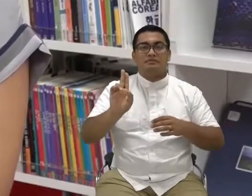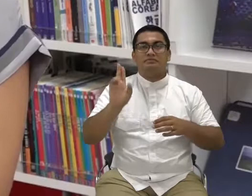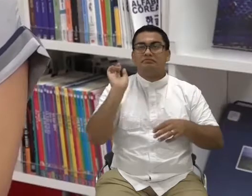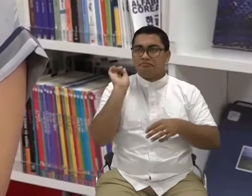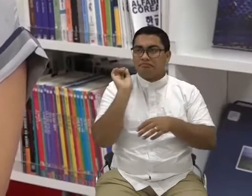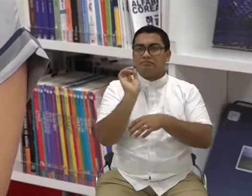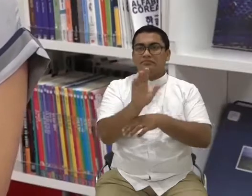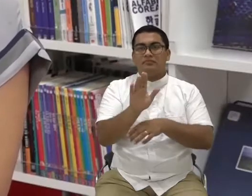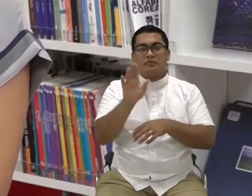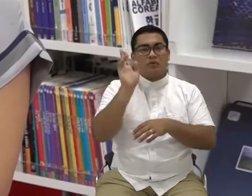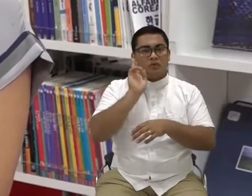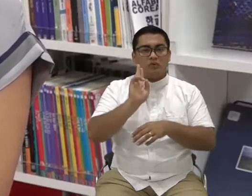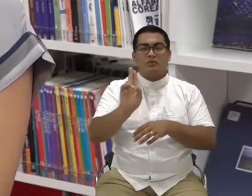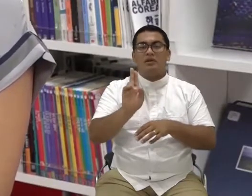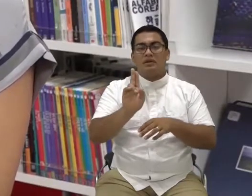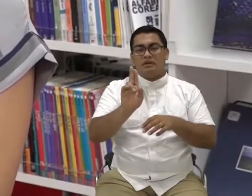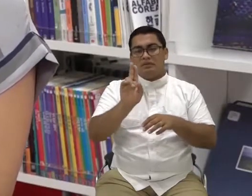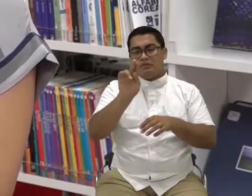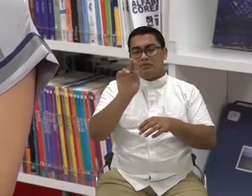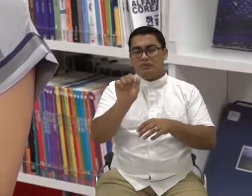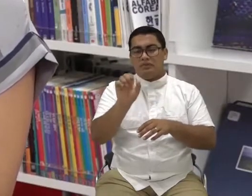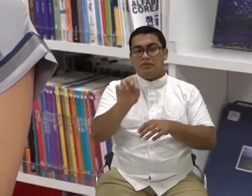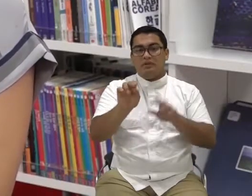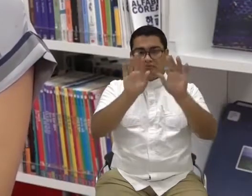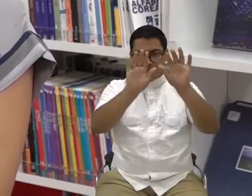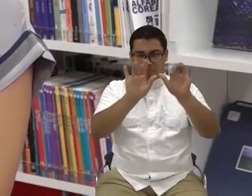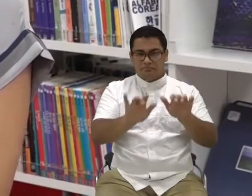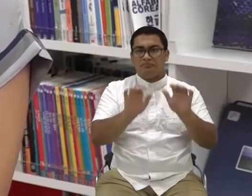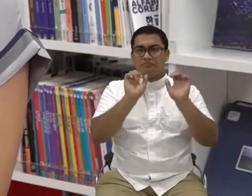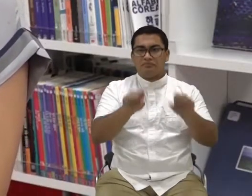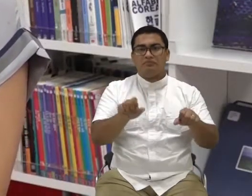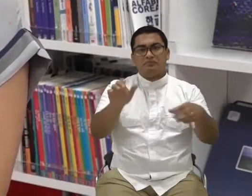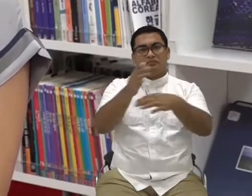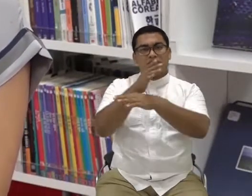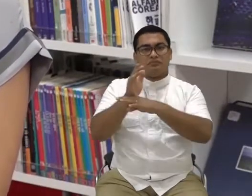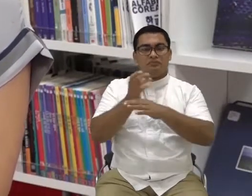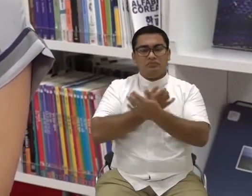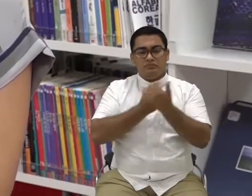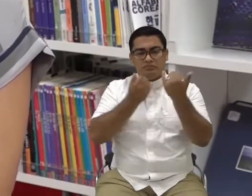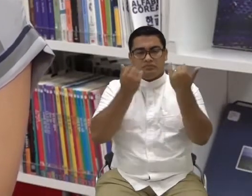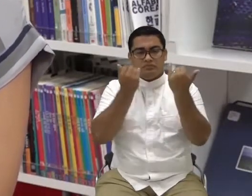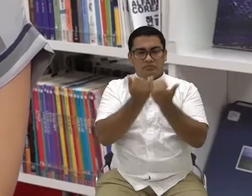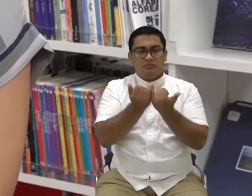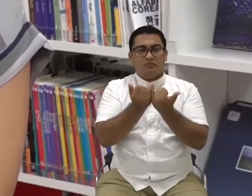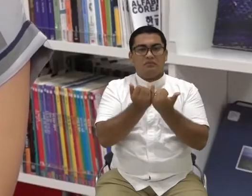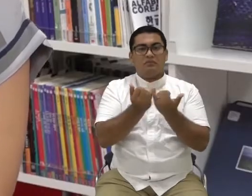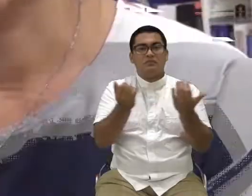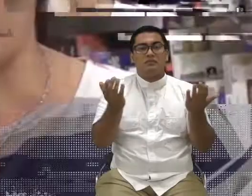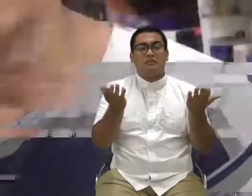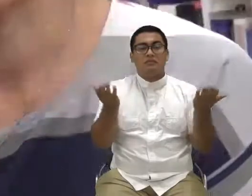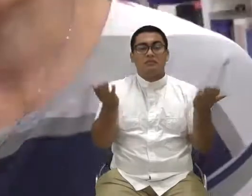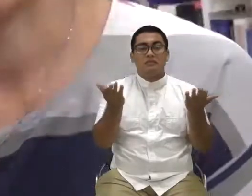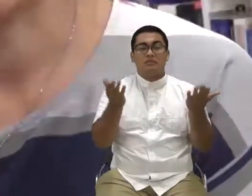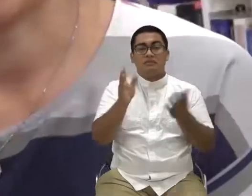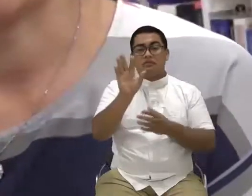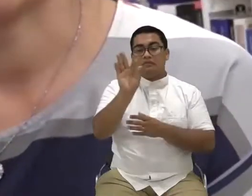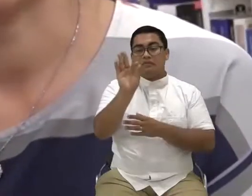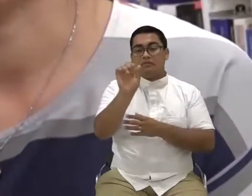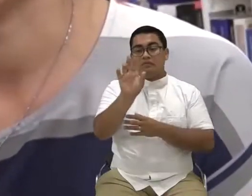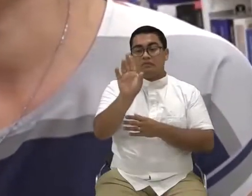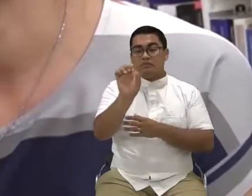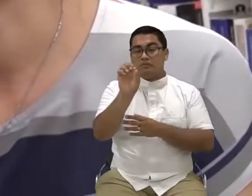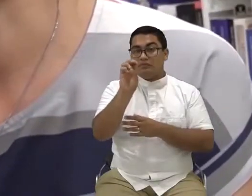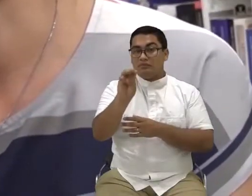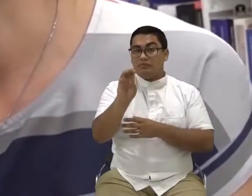en la página web unam.edu.ni y ahí pueden encontrar links a los diferentes institutos y FAREMS, por ejemplo, la